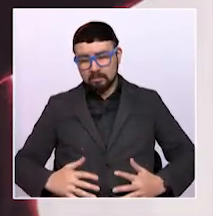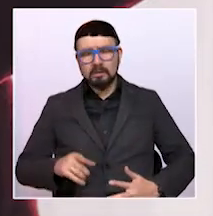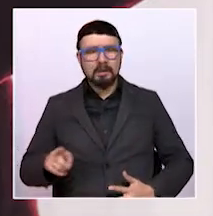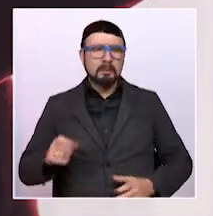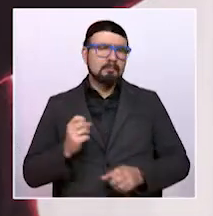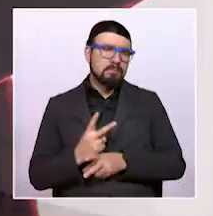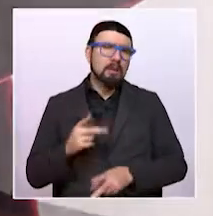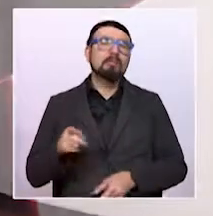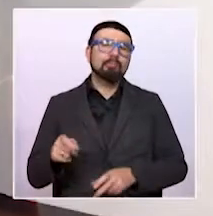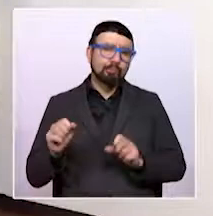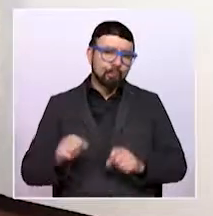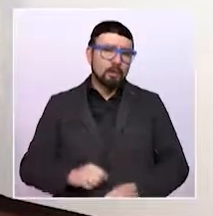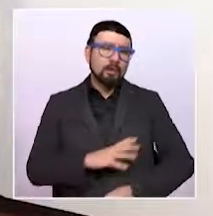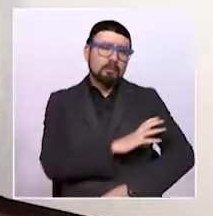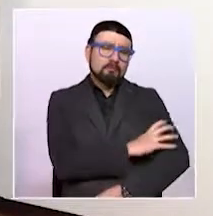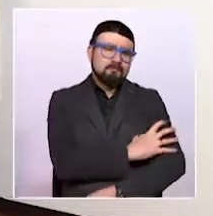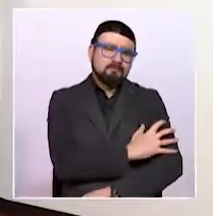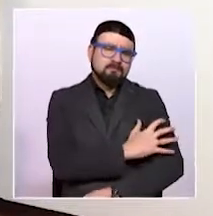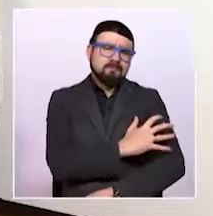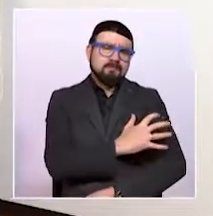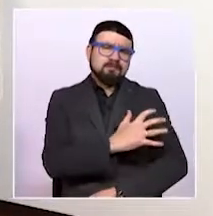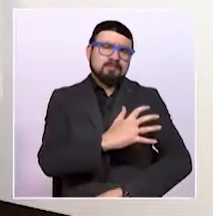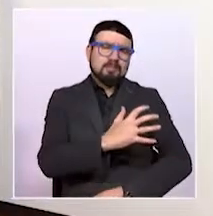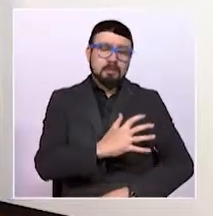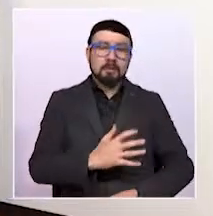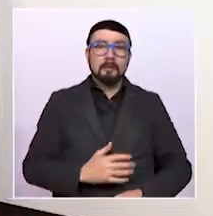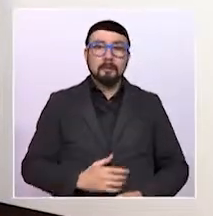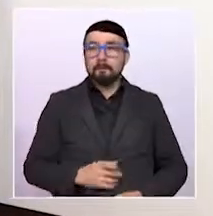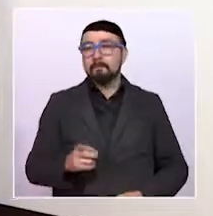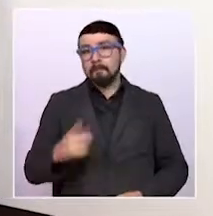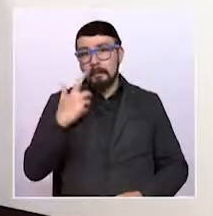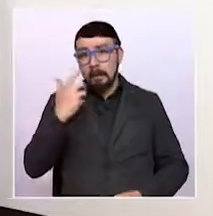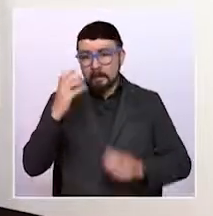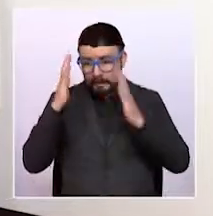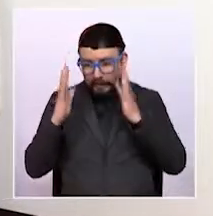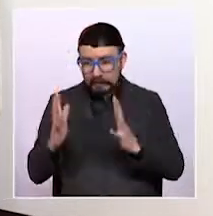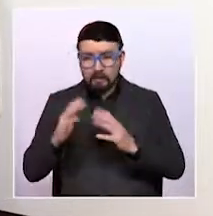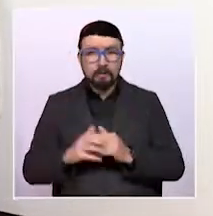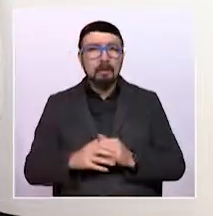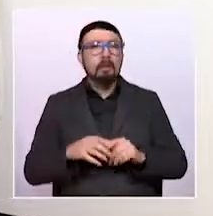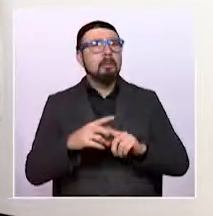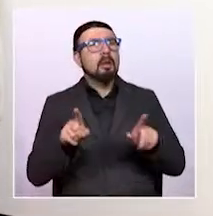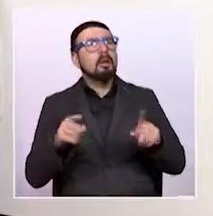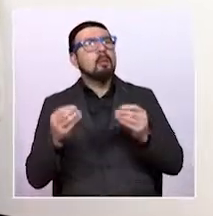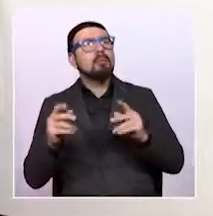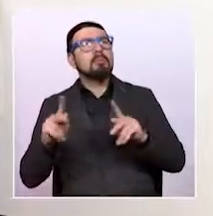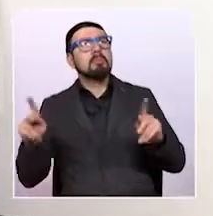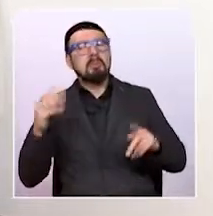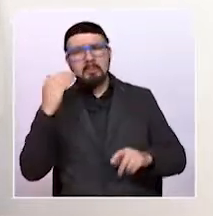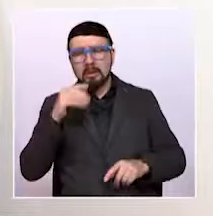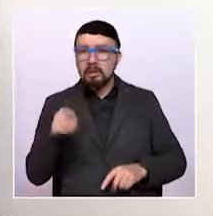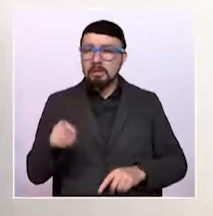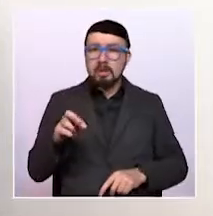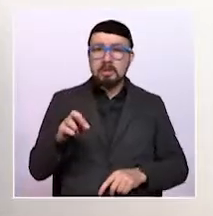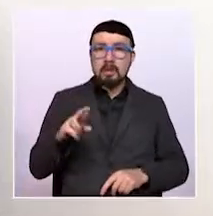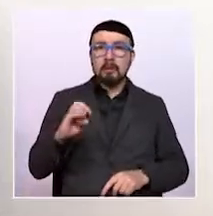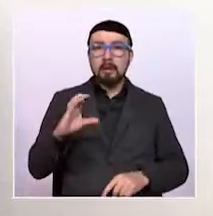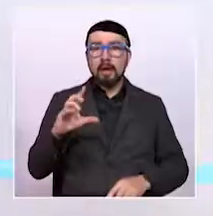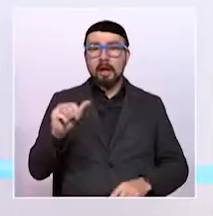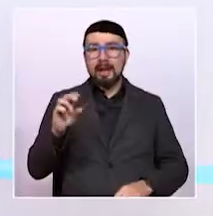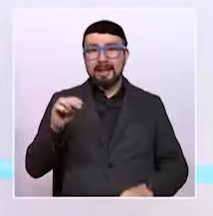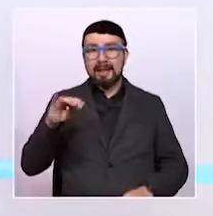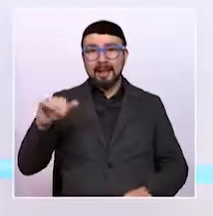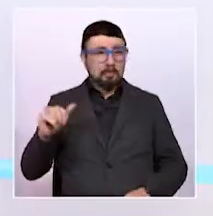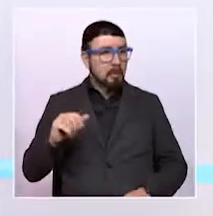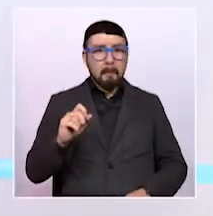de presentar preeclampsia pues son las que más hay que poner pero imagínense esto la mayoría de pacientes con preeclampsia les da en su primer embarazo no han